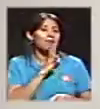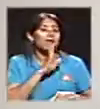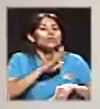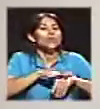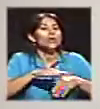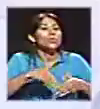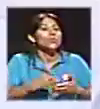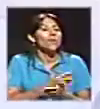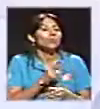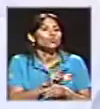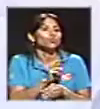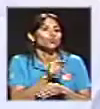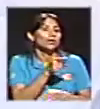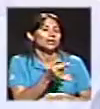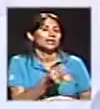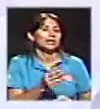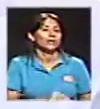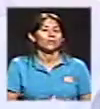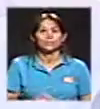nuevos usos. Claro.